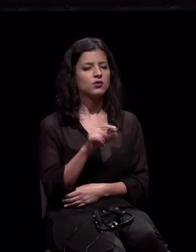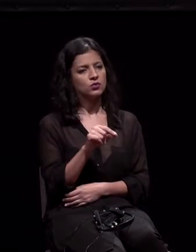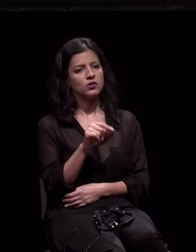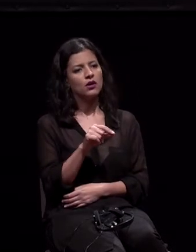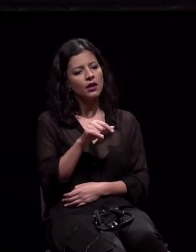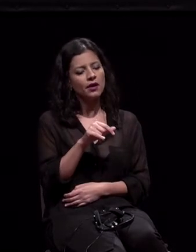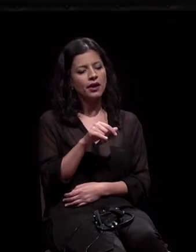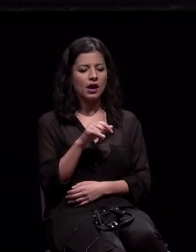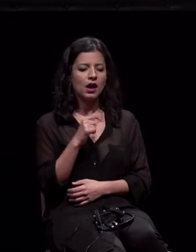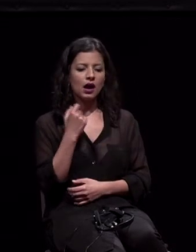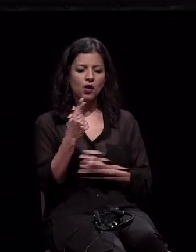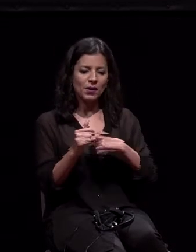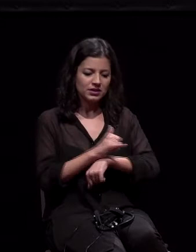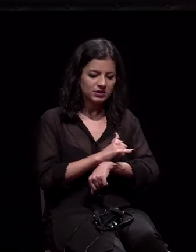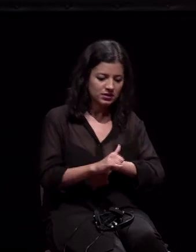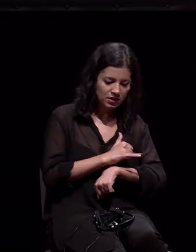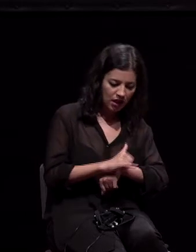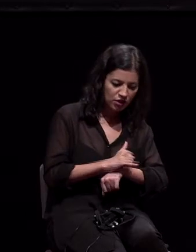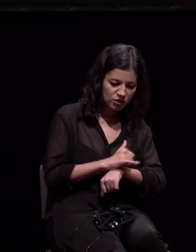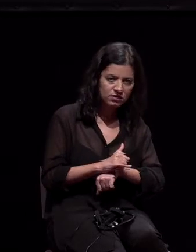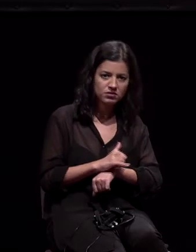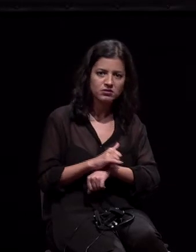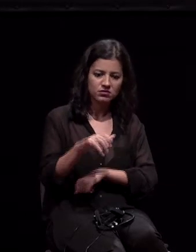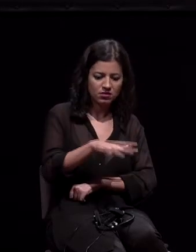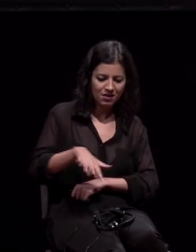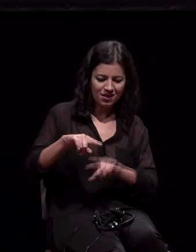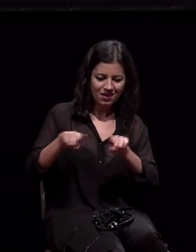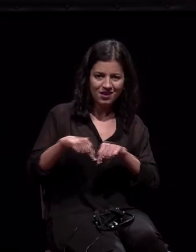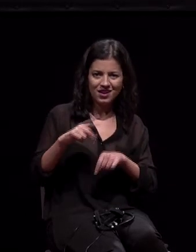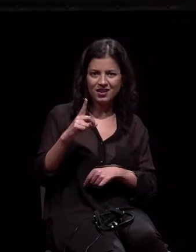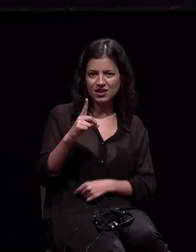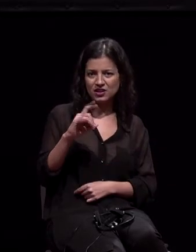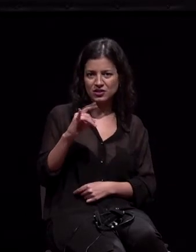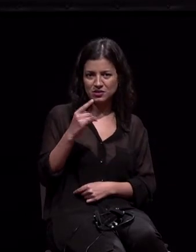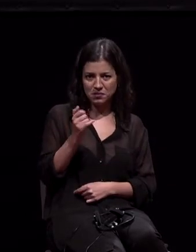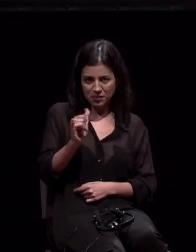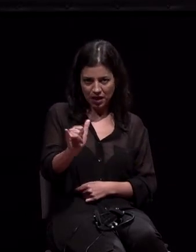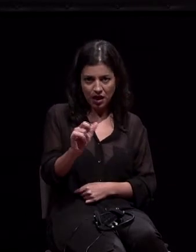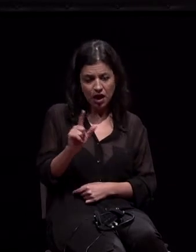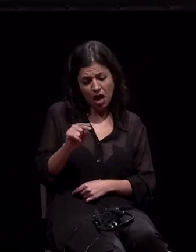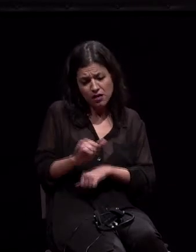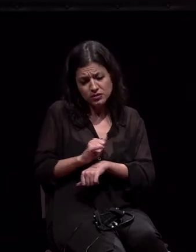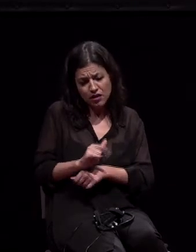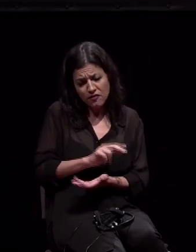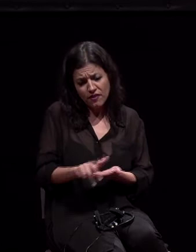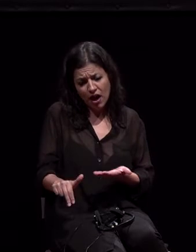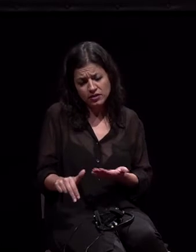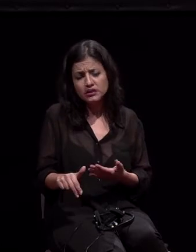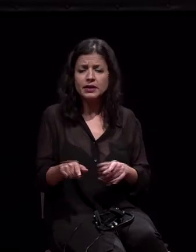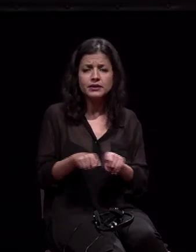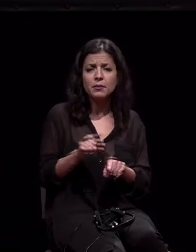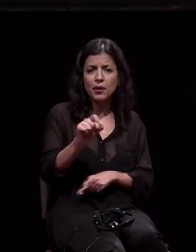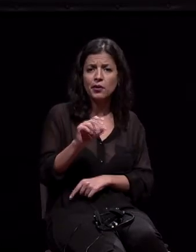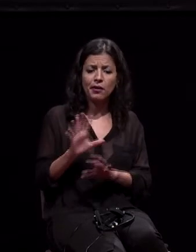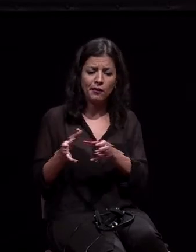las estrategias de display que tienen son bastante ortodoxas, quiero decir, que no es tampoco, sí. Y de conservación y de